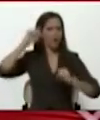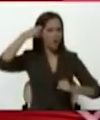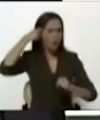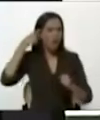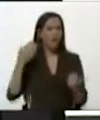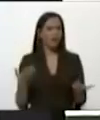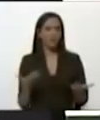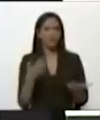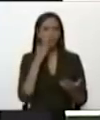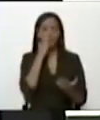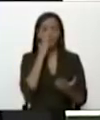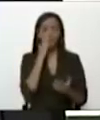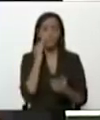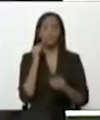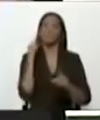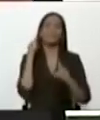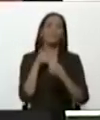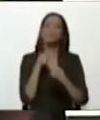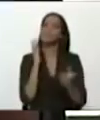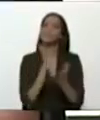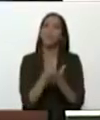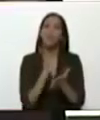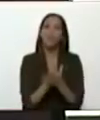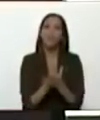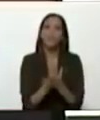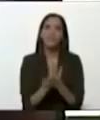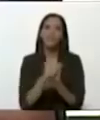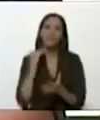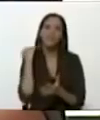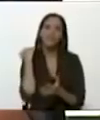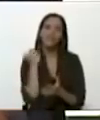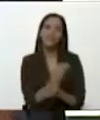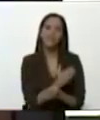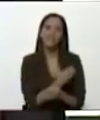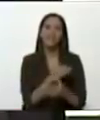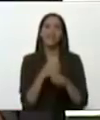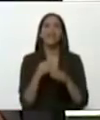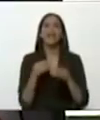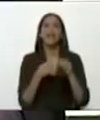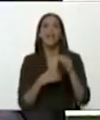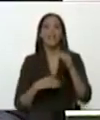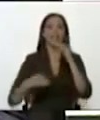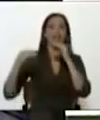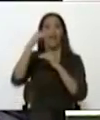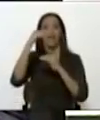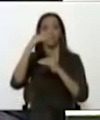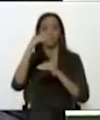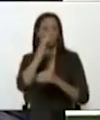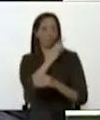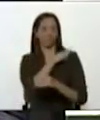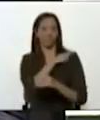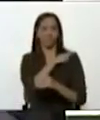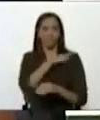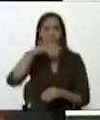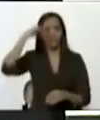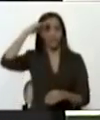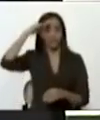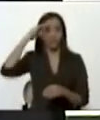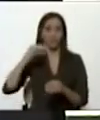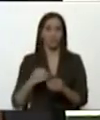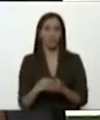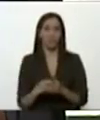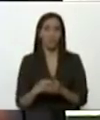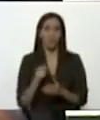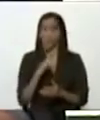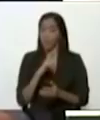El objetivo siempre ha sido descabezar el Estado Mayor de la Fuerza Armada. Como no se